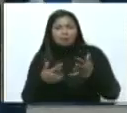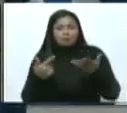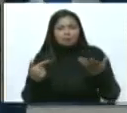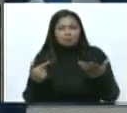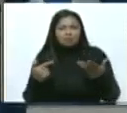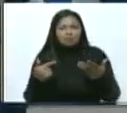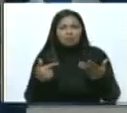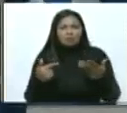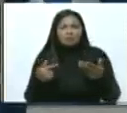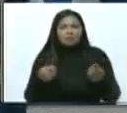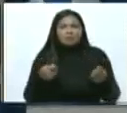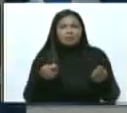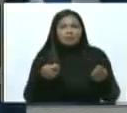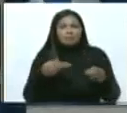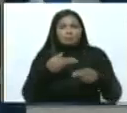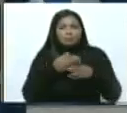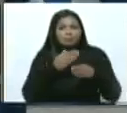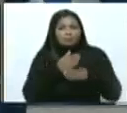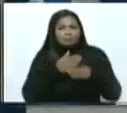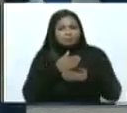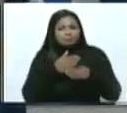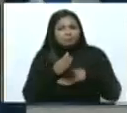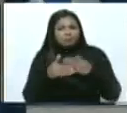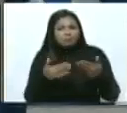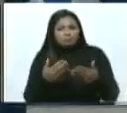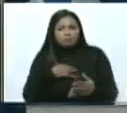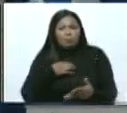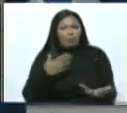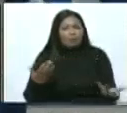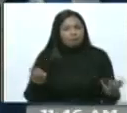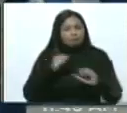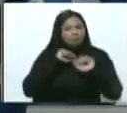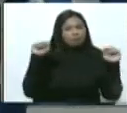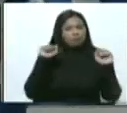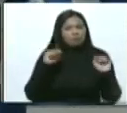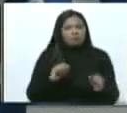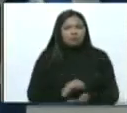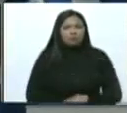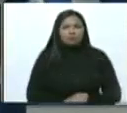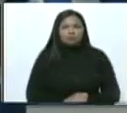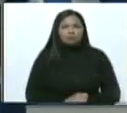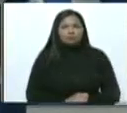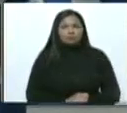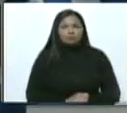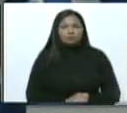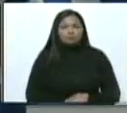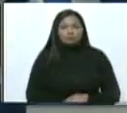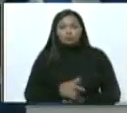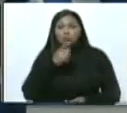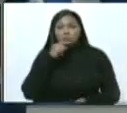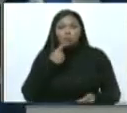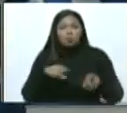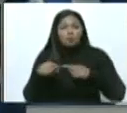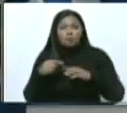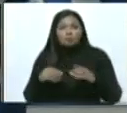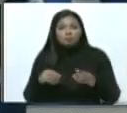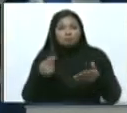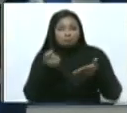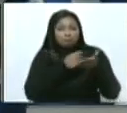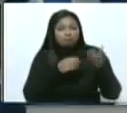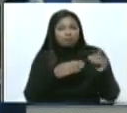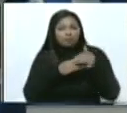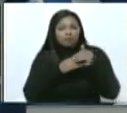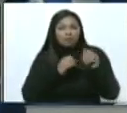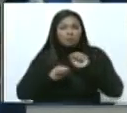material ferroso de última generación. No puede ser. Sin orden, sin una guía